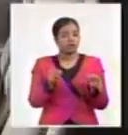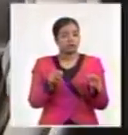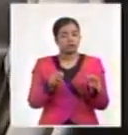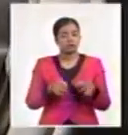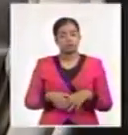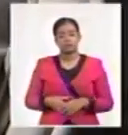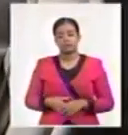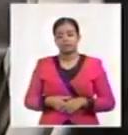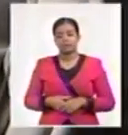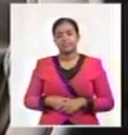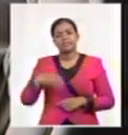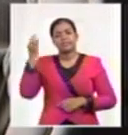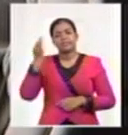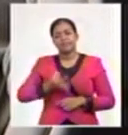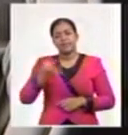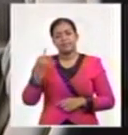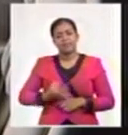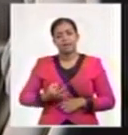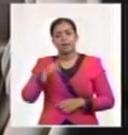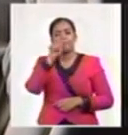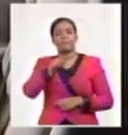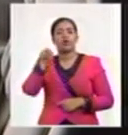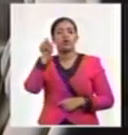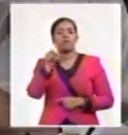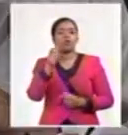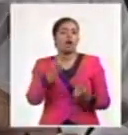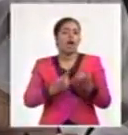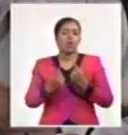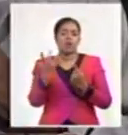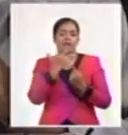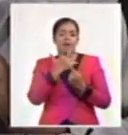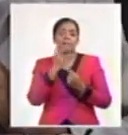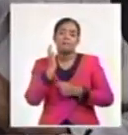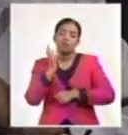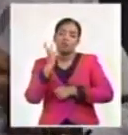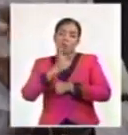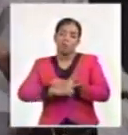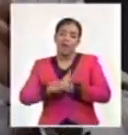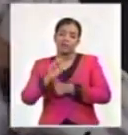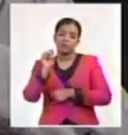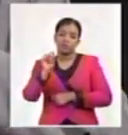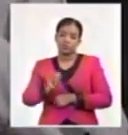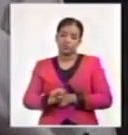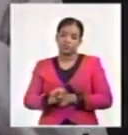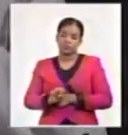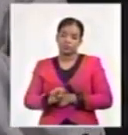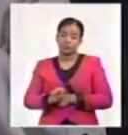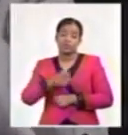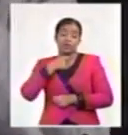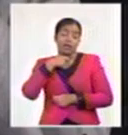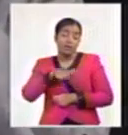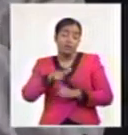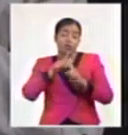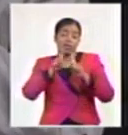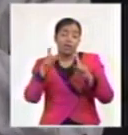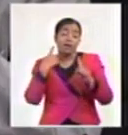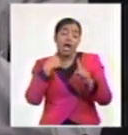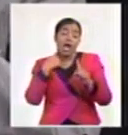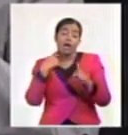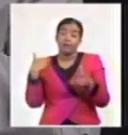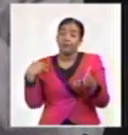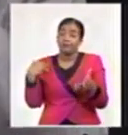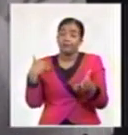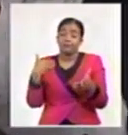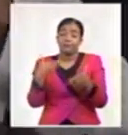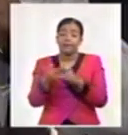cosas. Y aquí podríamos mencionar un tema que se ha convertido durante muchos años en tabú, que